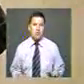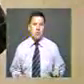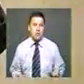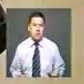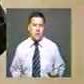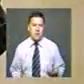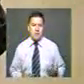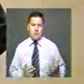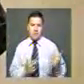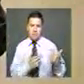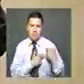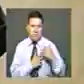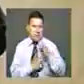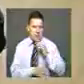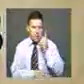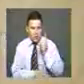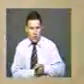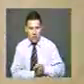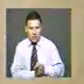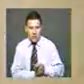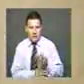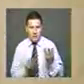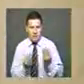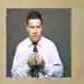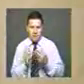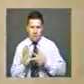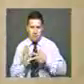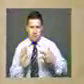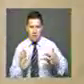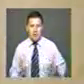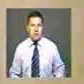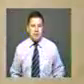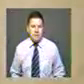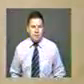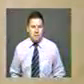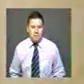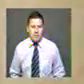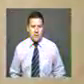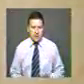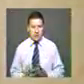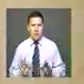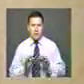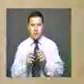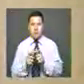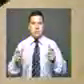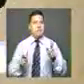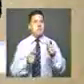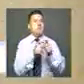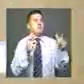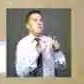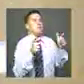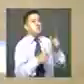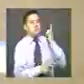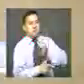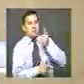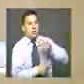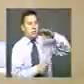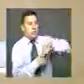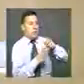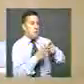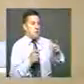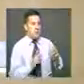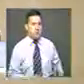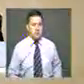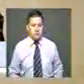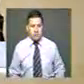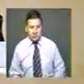son competencia de los jueces y de los tribunales constitucionales. No son asuntos de las mayorías ni de los votos de las mayorías.